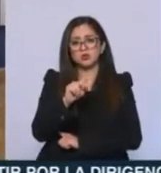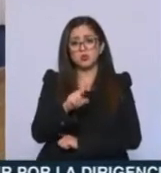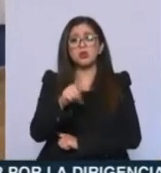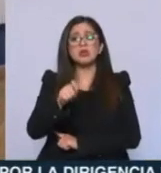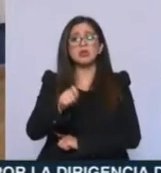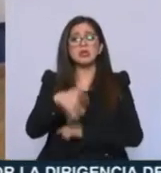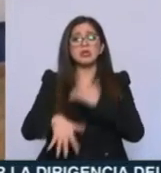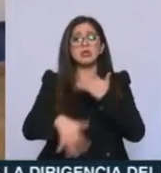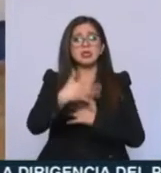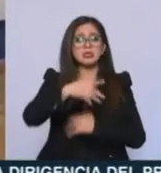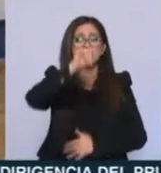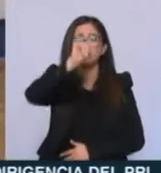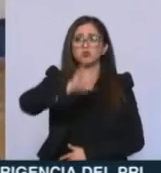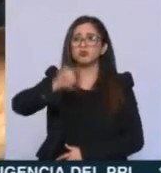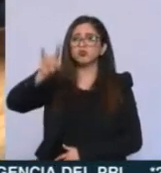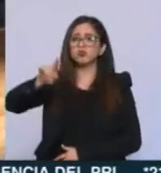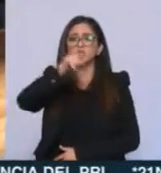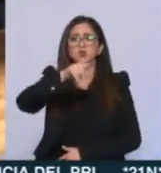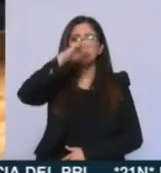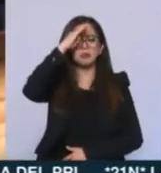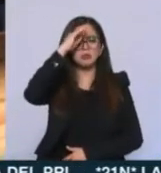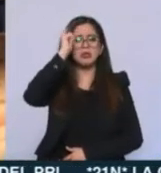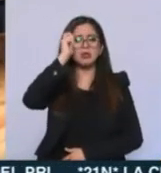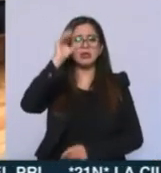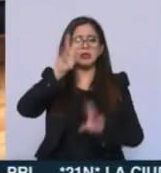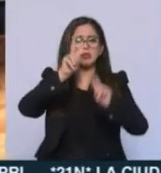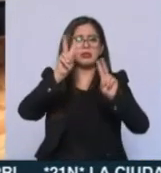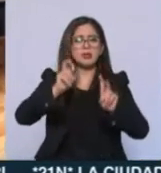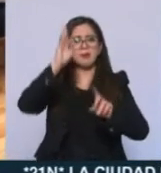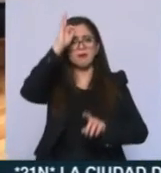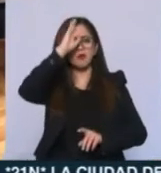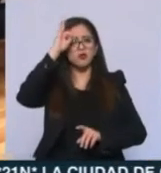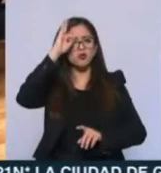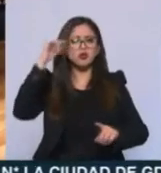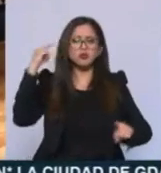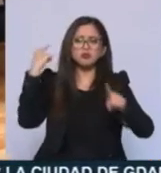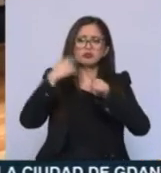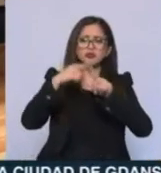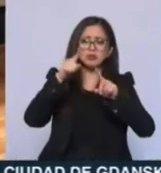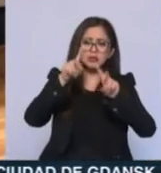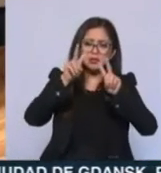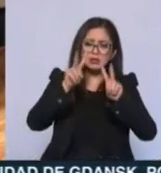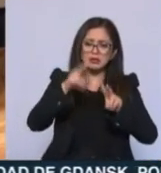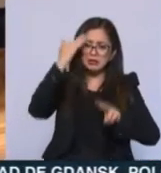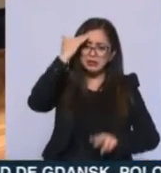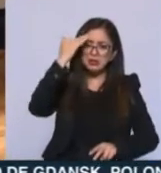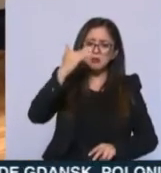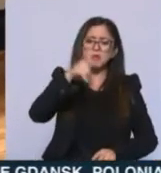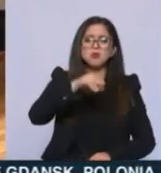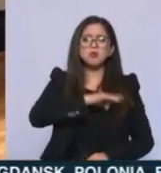por 15 piezas para reflexionar sobre conceptos filosóficos sobre el tiempo, así que puede visitarla